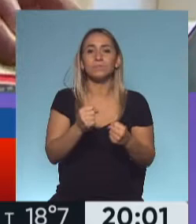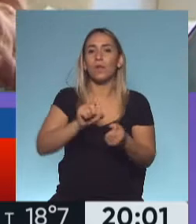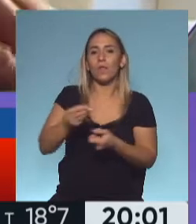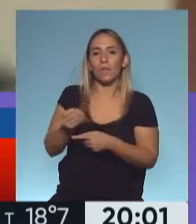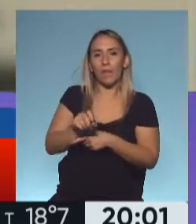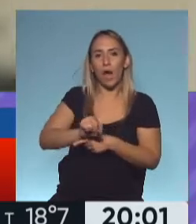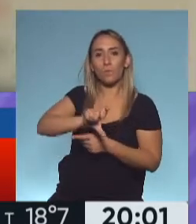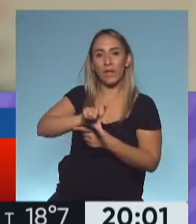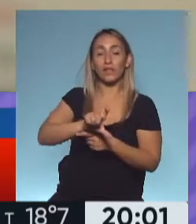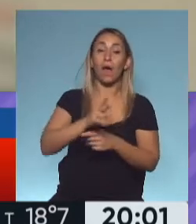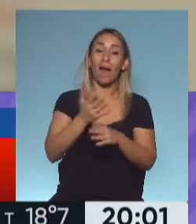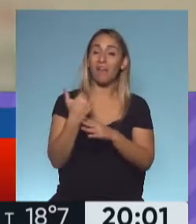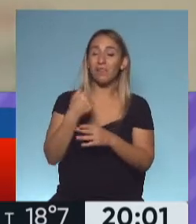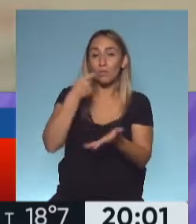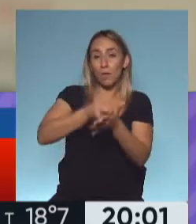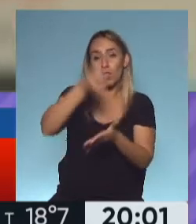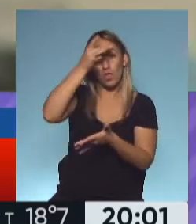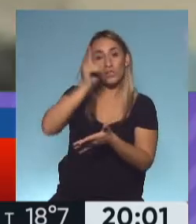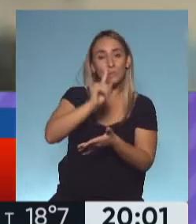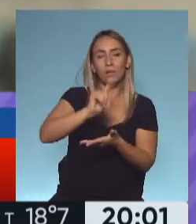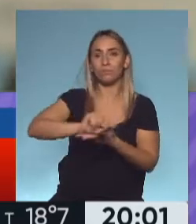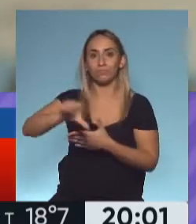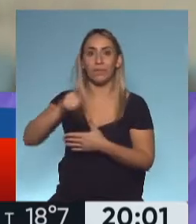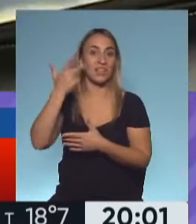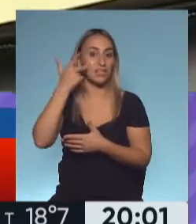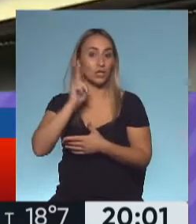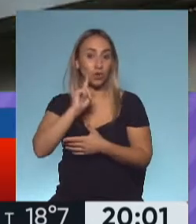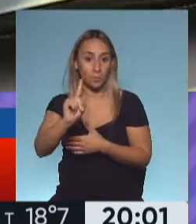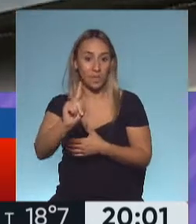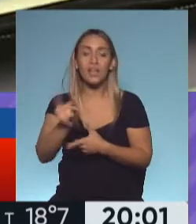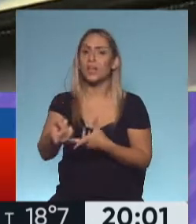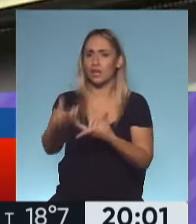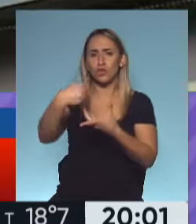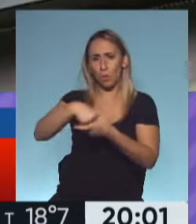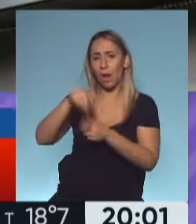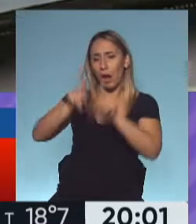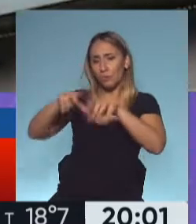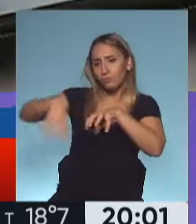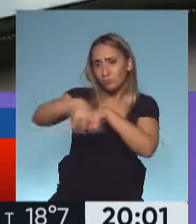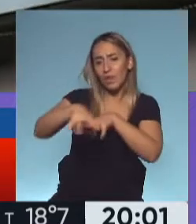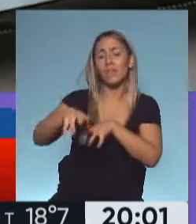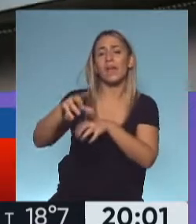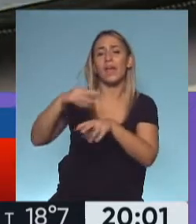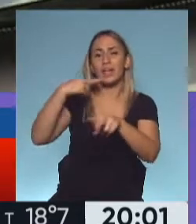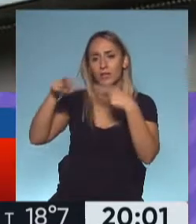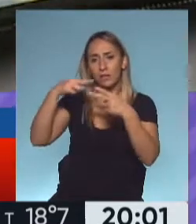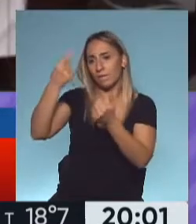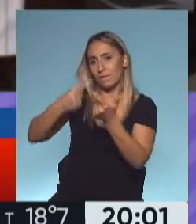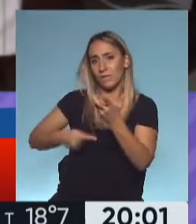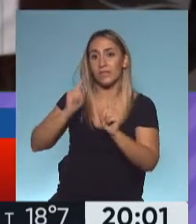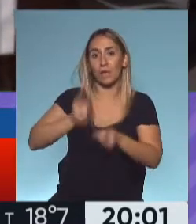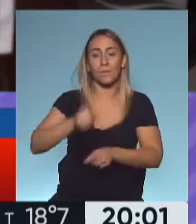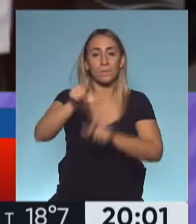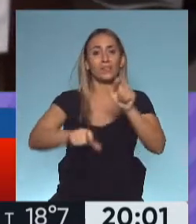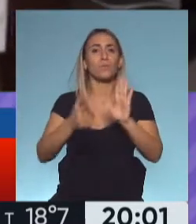aumento de 12.000 a 18.000. De 12.000 a 18.000, incorporando a los sectores críticos de gastronomía. Los monotributistas y